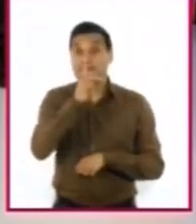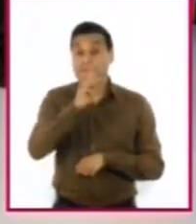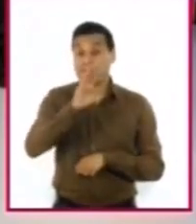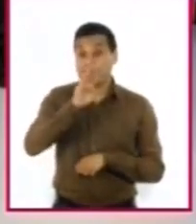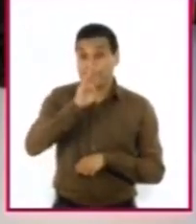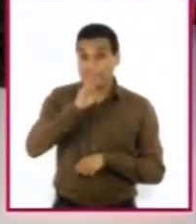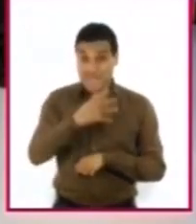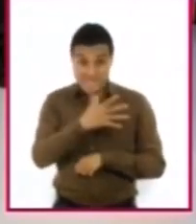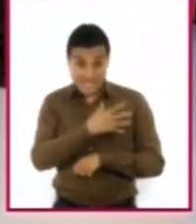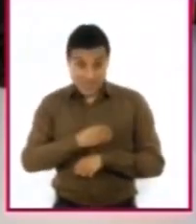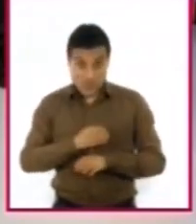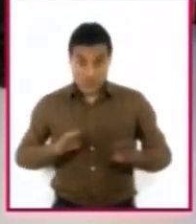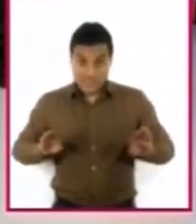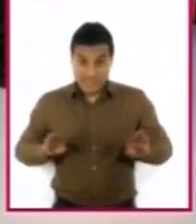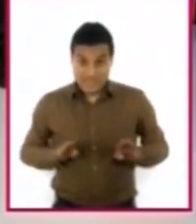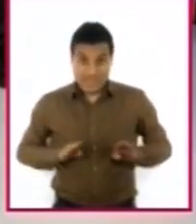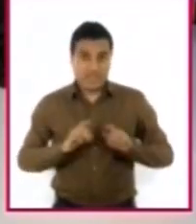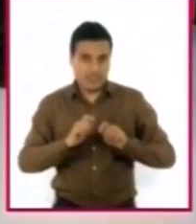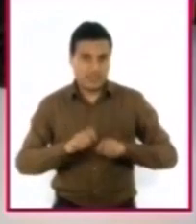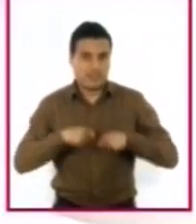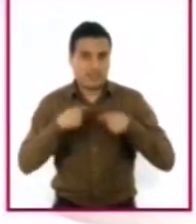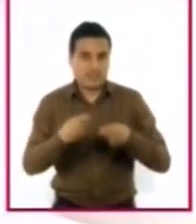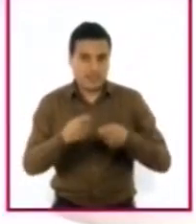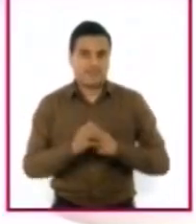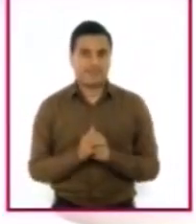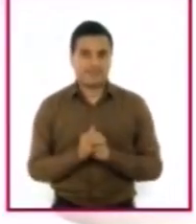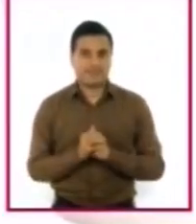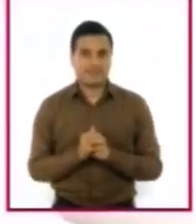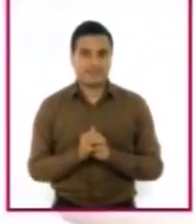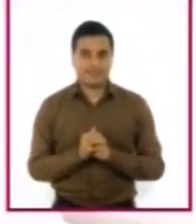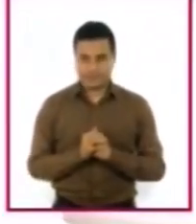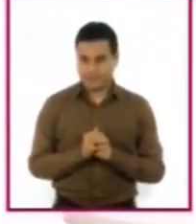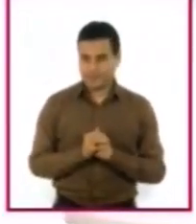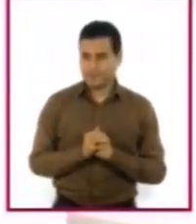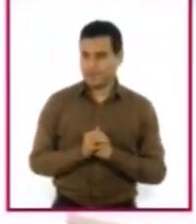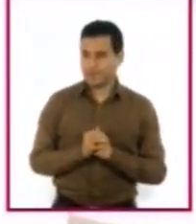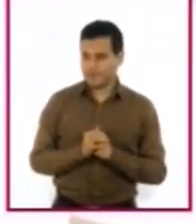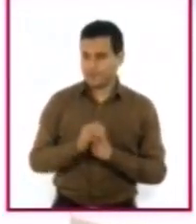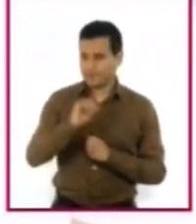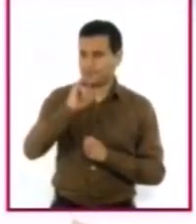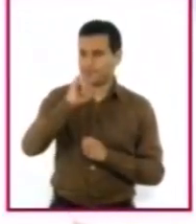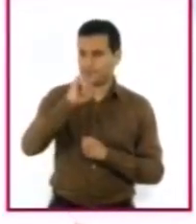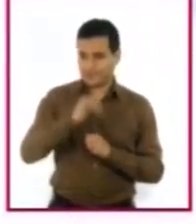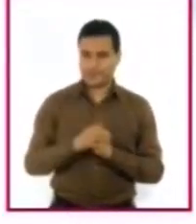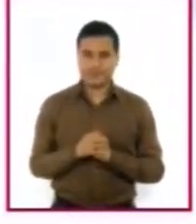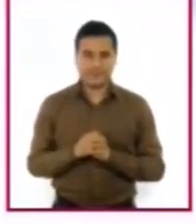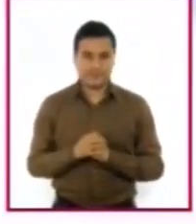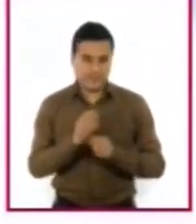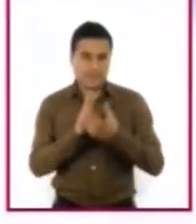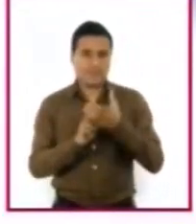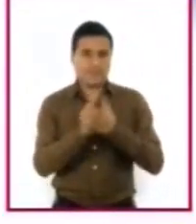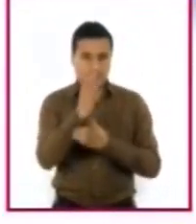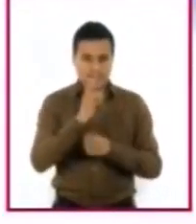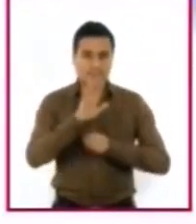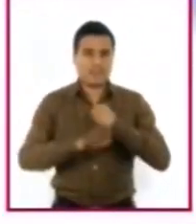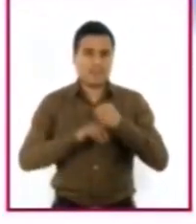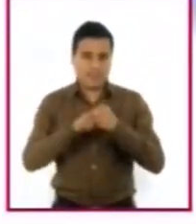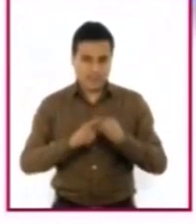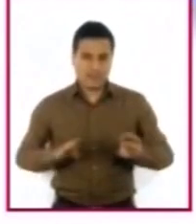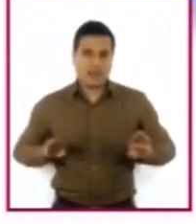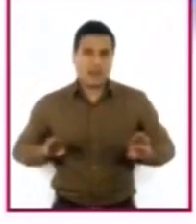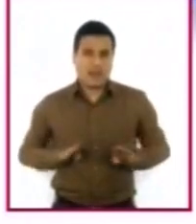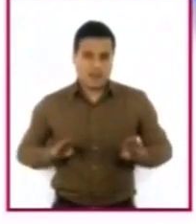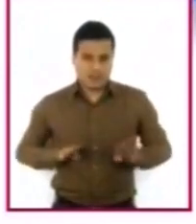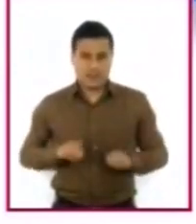adquiridas al adaptarse a nuevos entornos. Podemos afirmar que hay variaciones entre los individuos de una población, de